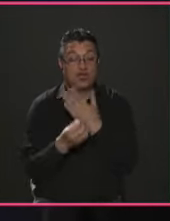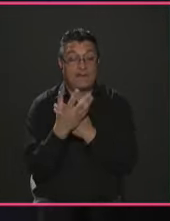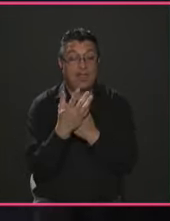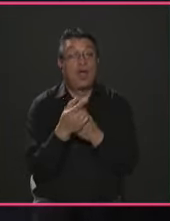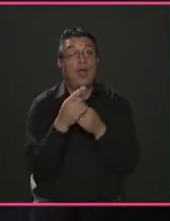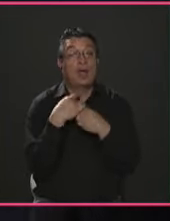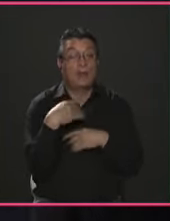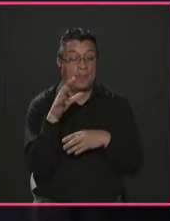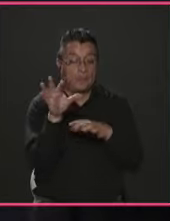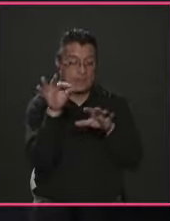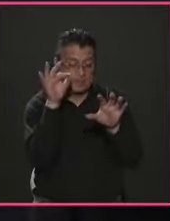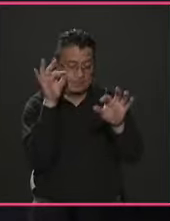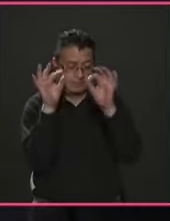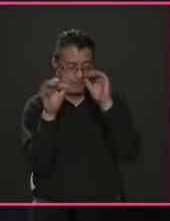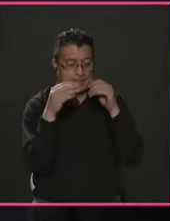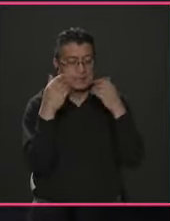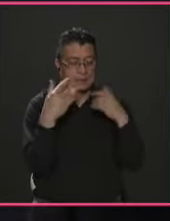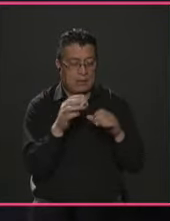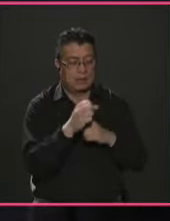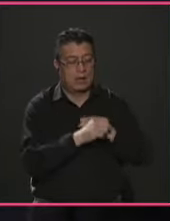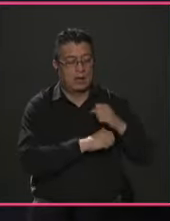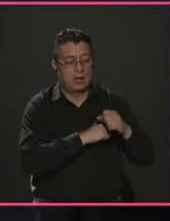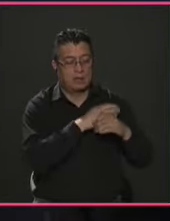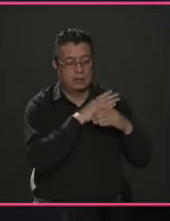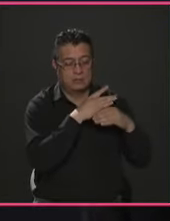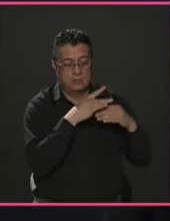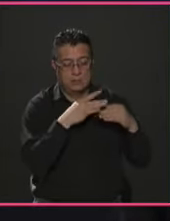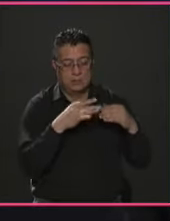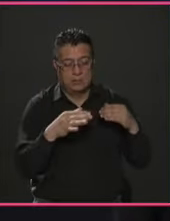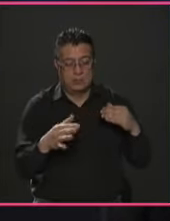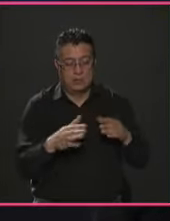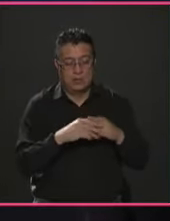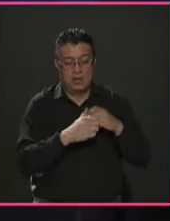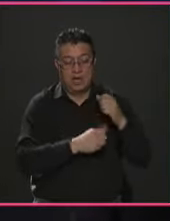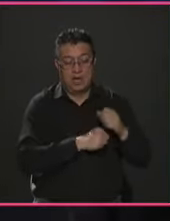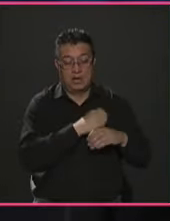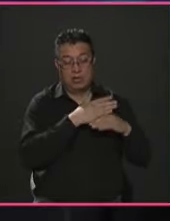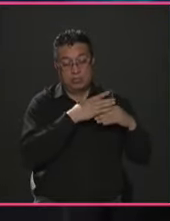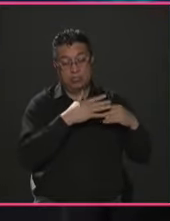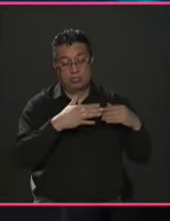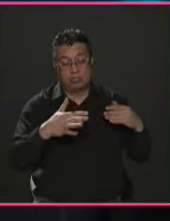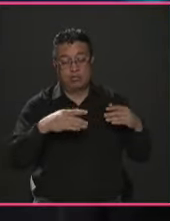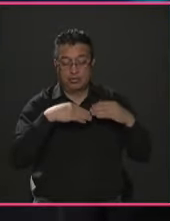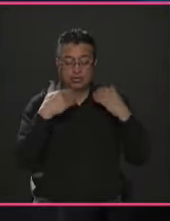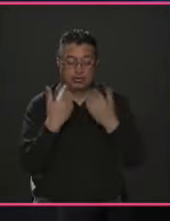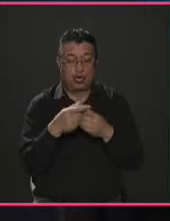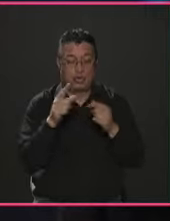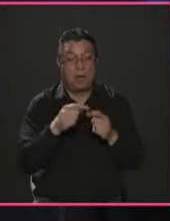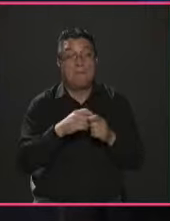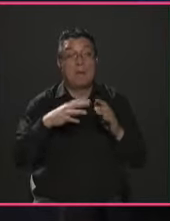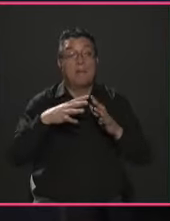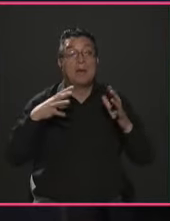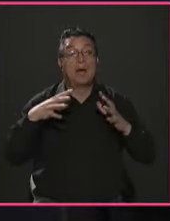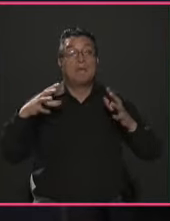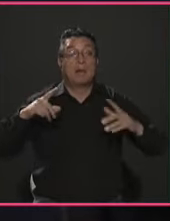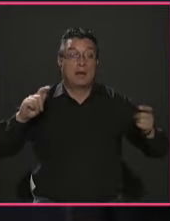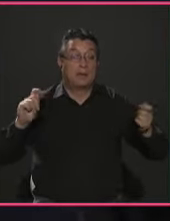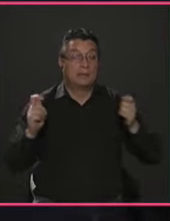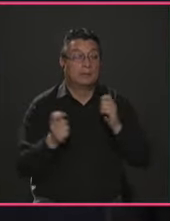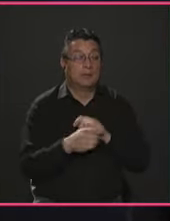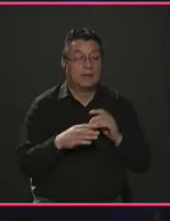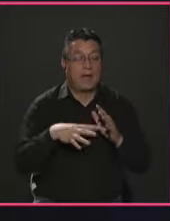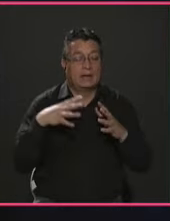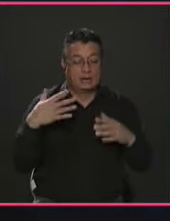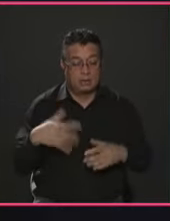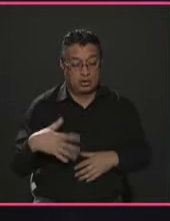damos cuenta que eh a lo largo de todo este proceso a lo largo de todo este tiempo digamos se vuelve cada vez más eh